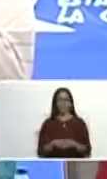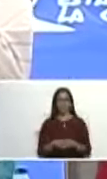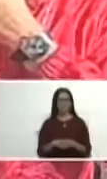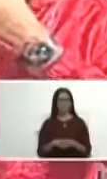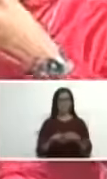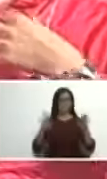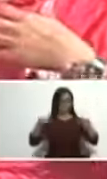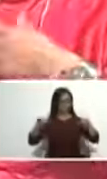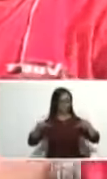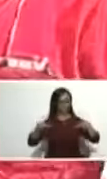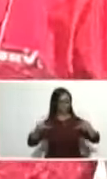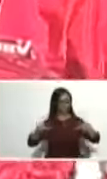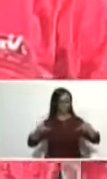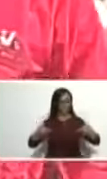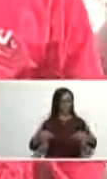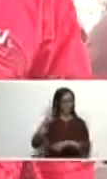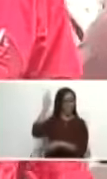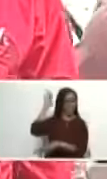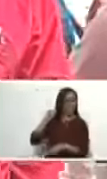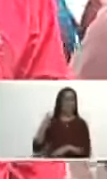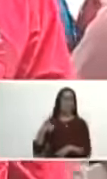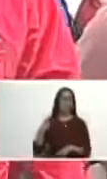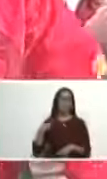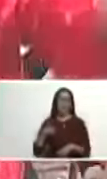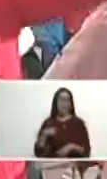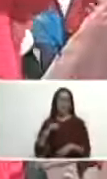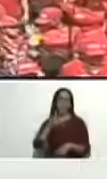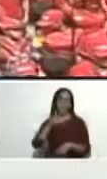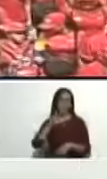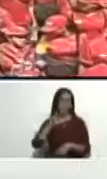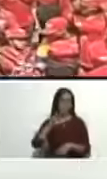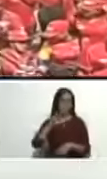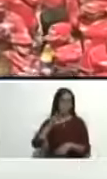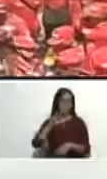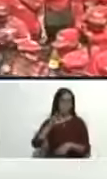Bájenla. Levanten la mano los que tienen Instagram.